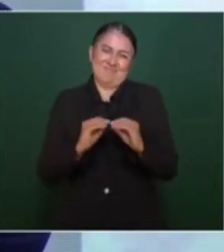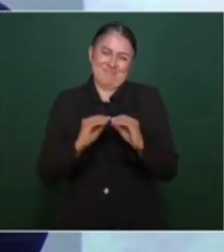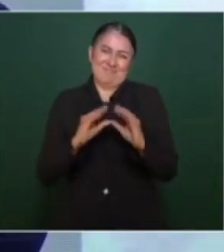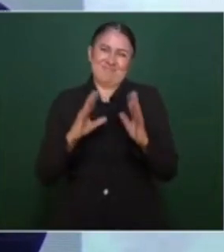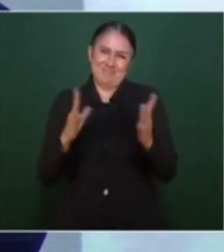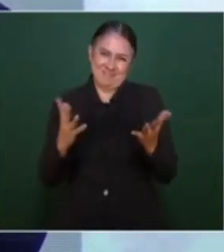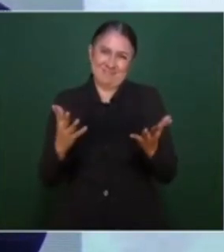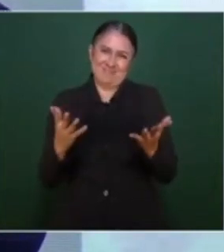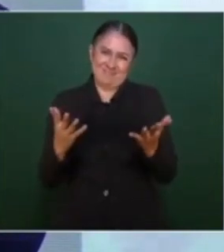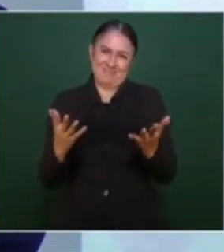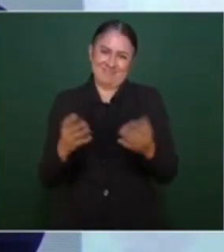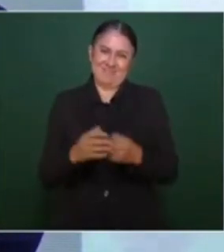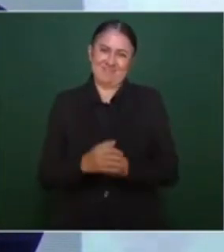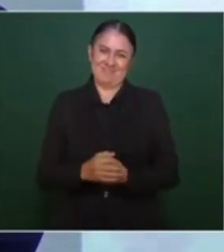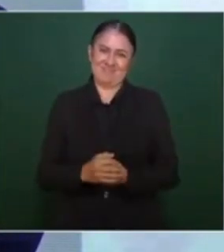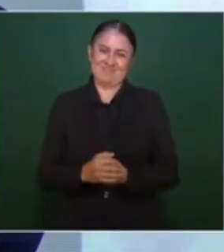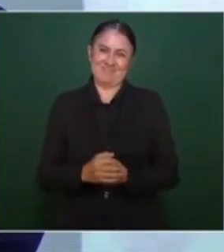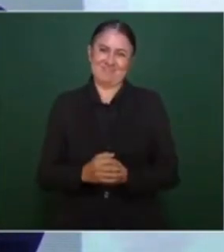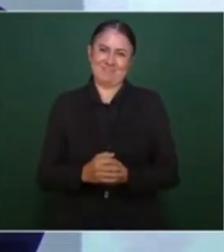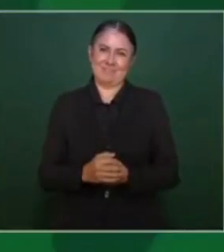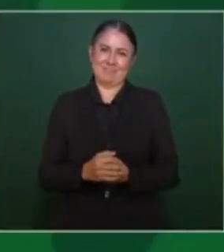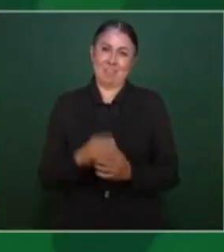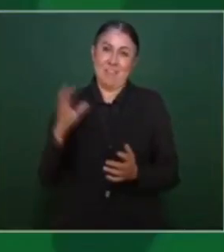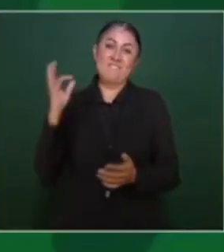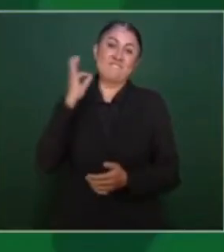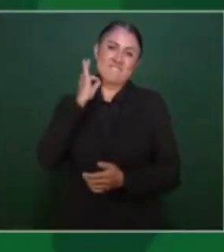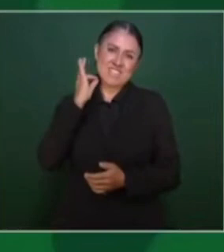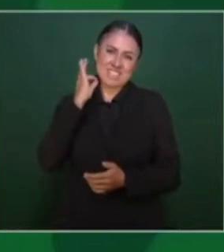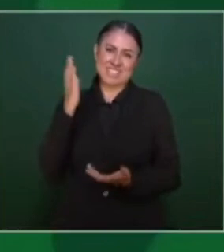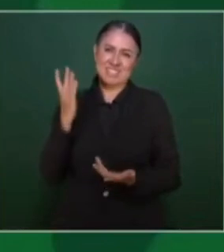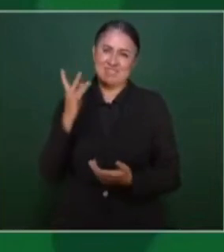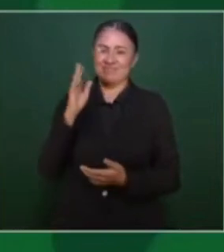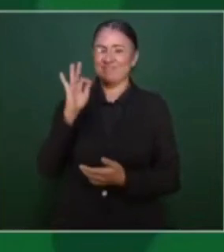contra el fiscal, ¿cómo se llama?